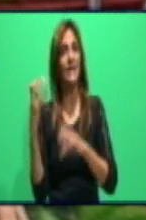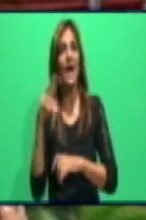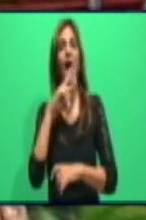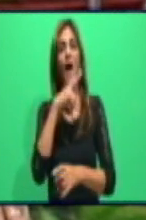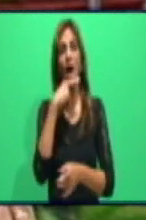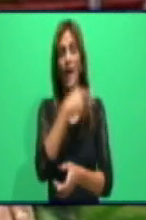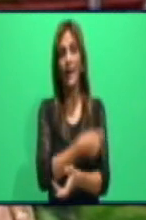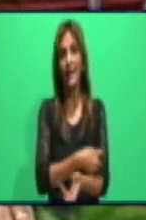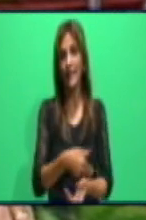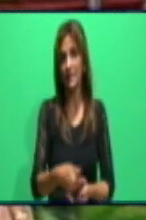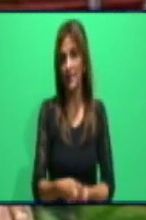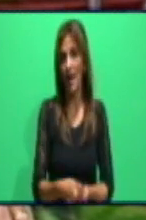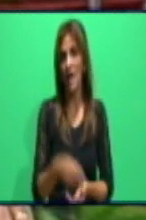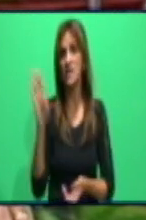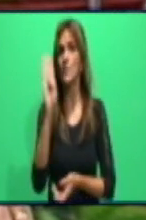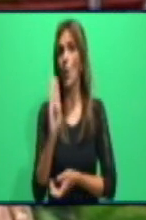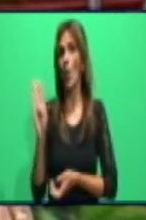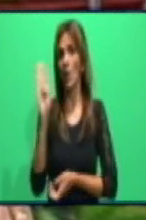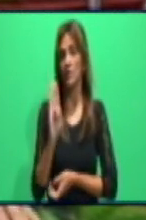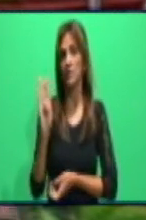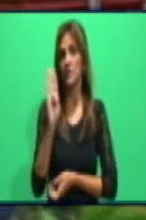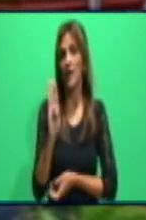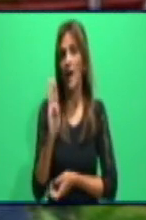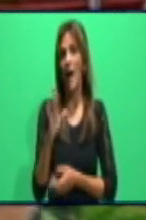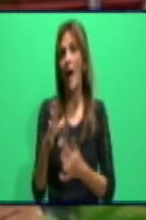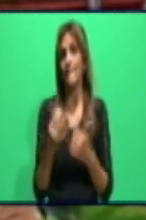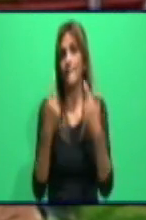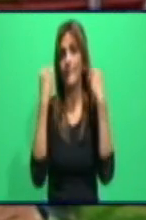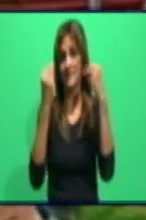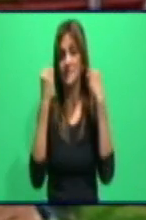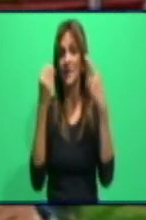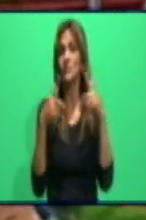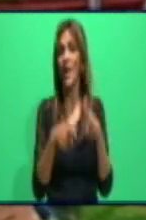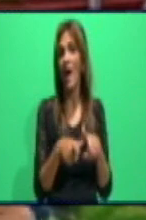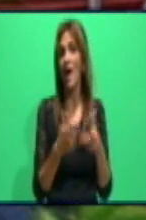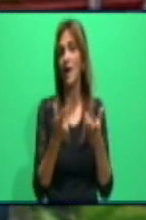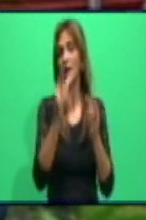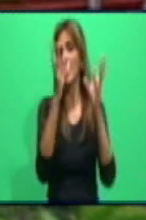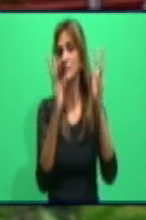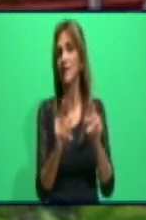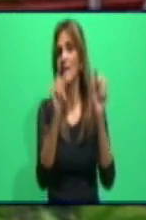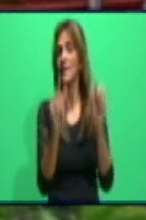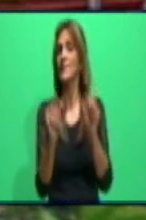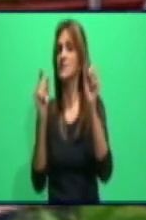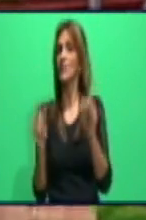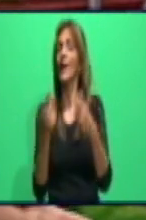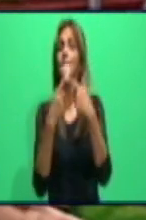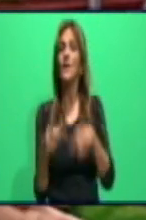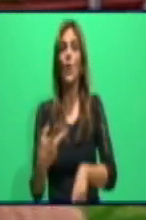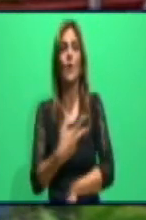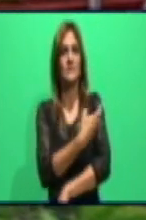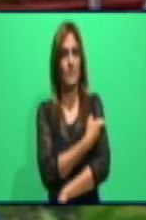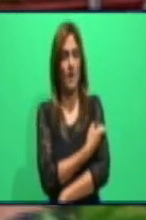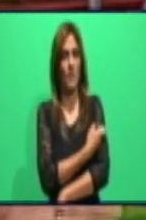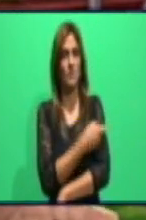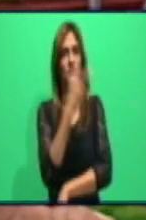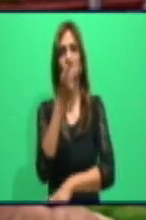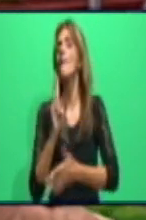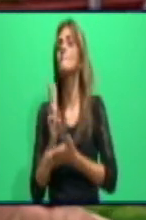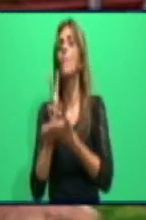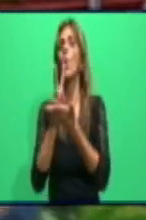a partir de la incidencia de la enfermedad en esas áreas pero los que se van a vacunar son voluntarios yo vivo en esa área de salud mi